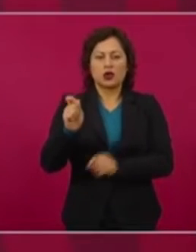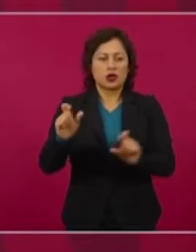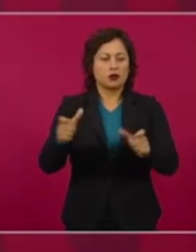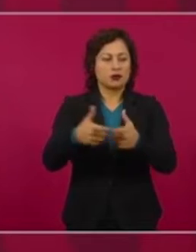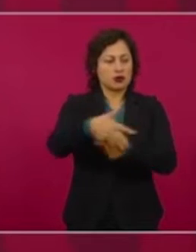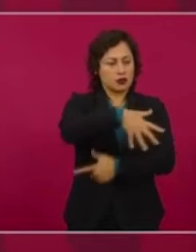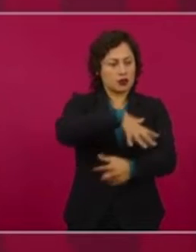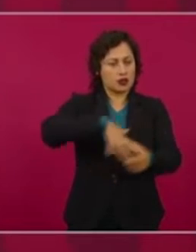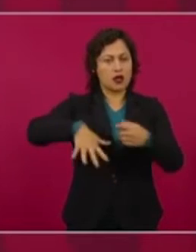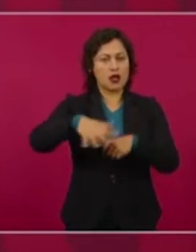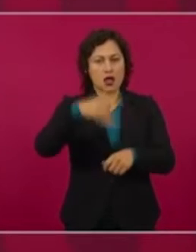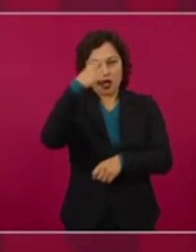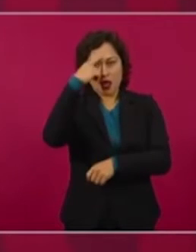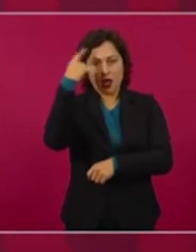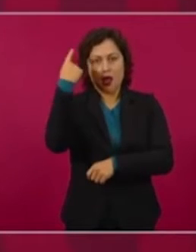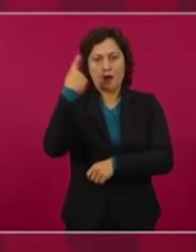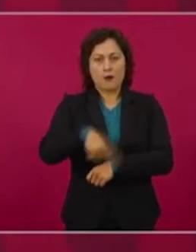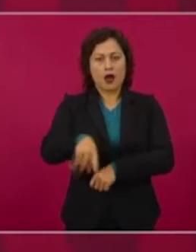tener energía eléctrica,